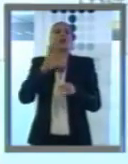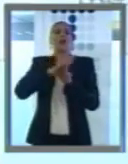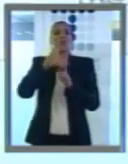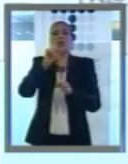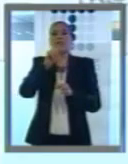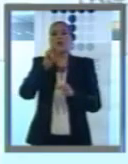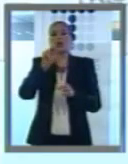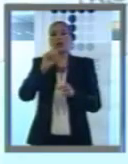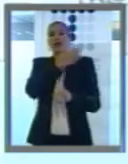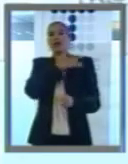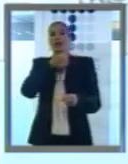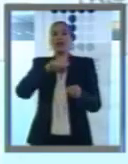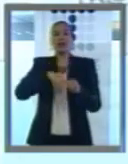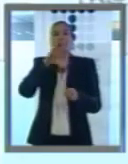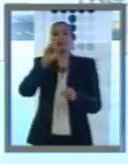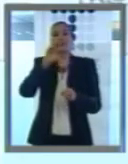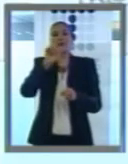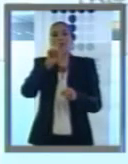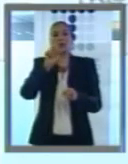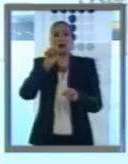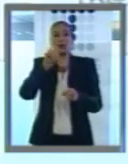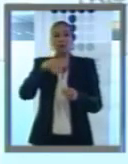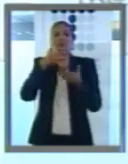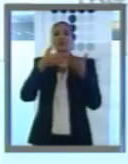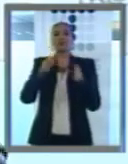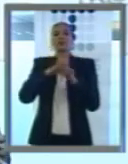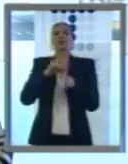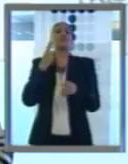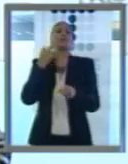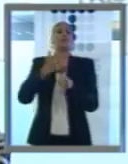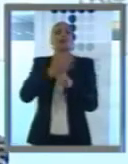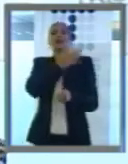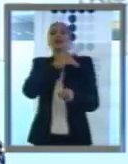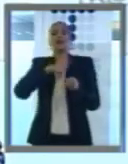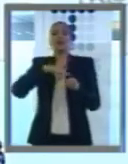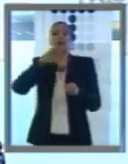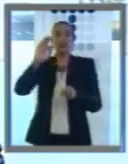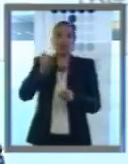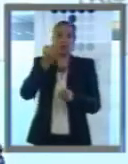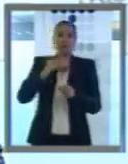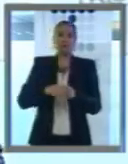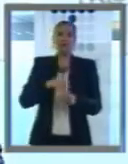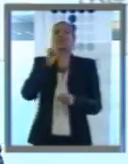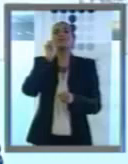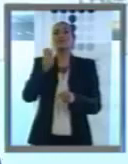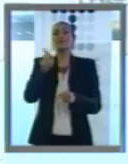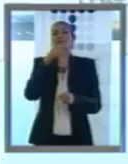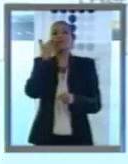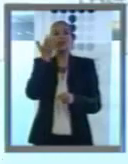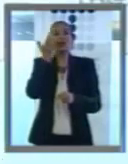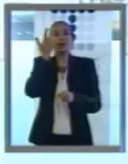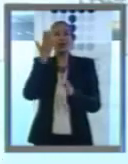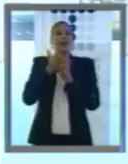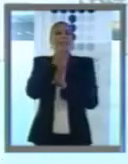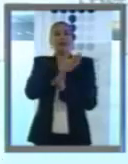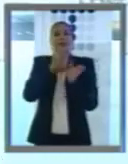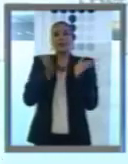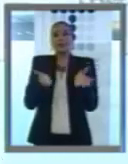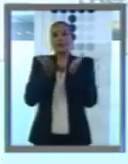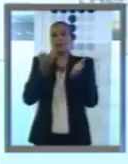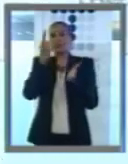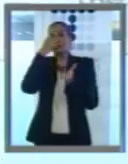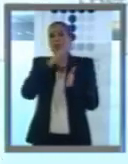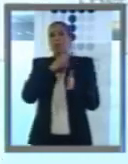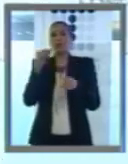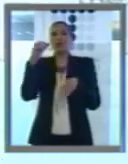SECOGED, pasó a SECODAM y actualmente la Auditoría Superior de la Federación. Estos intentos sin duda socavaban en su momento